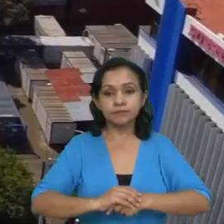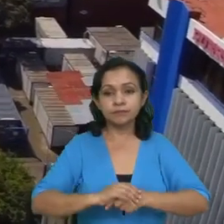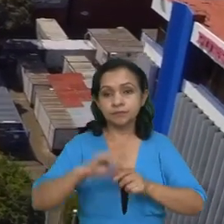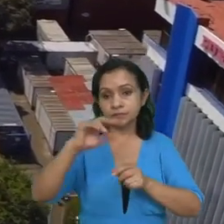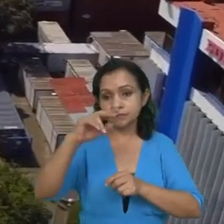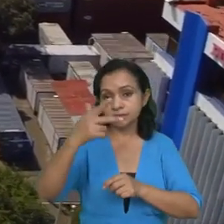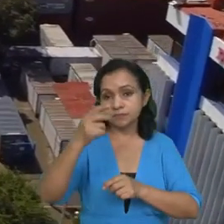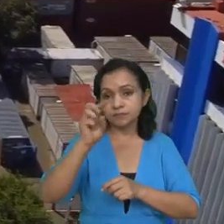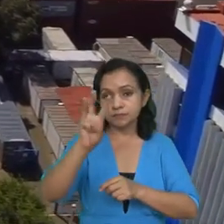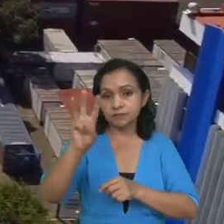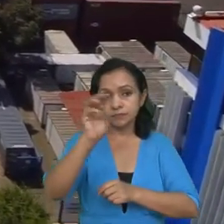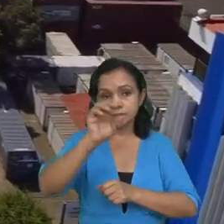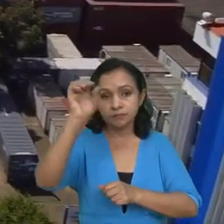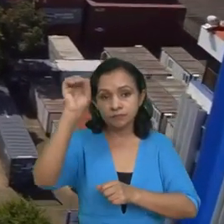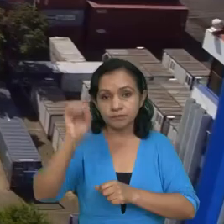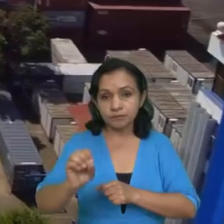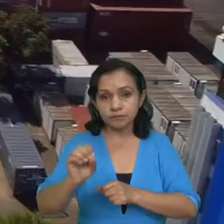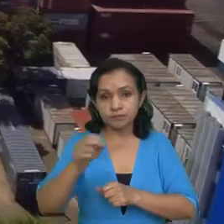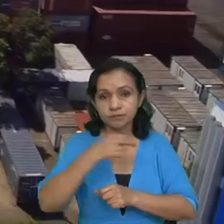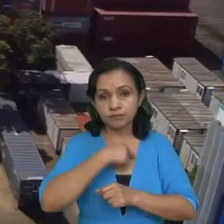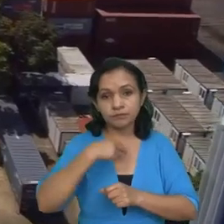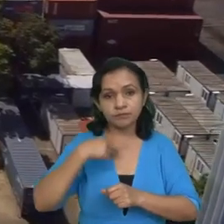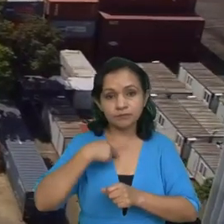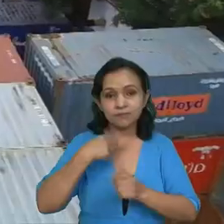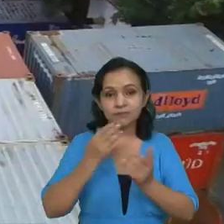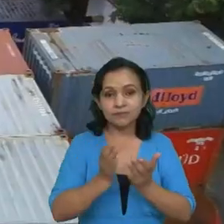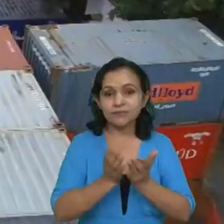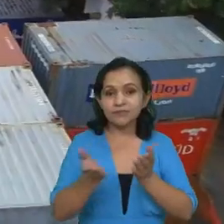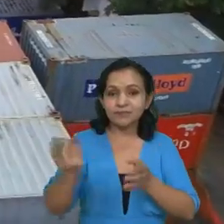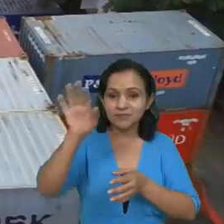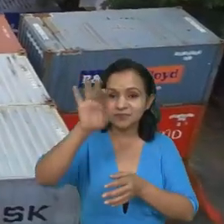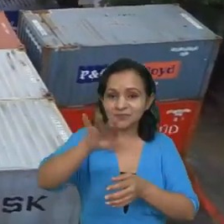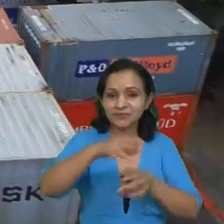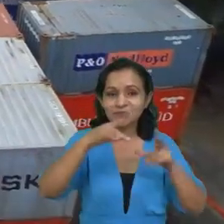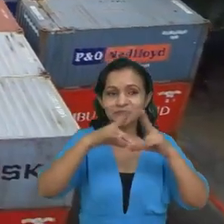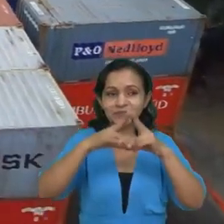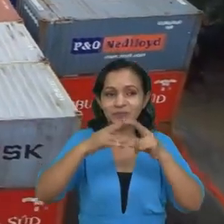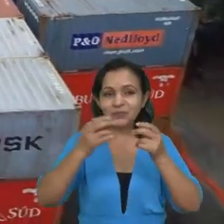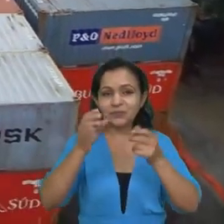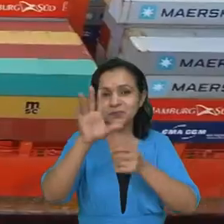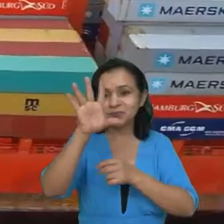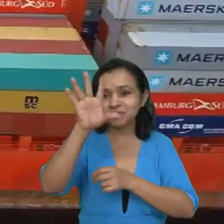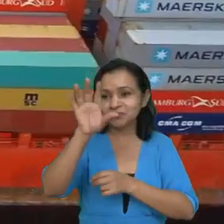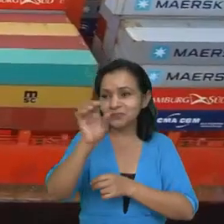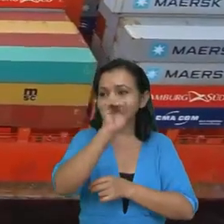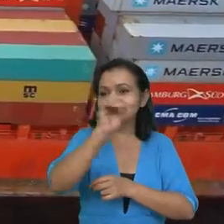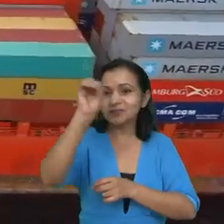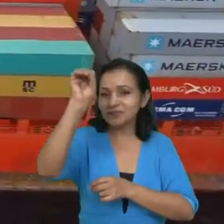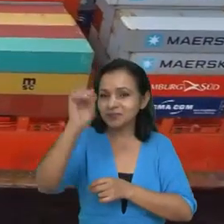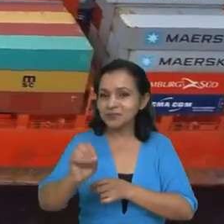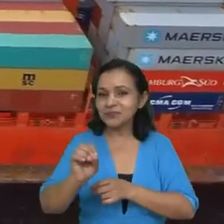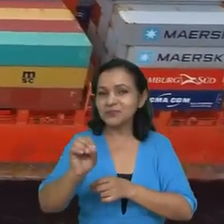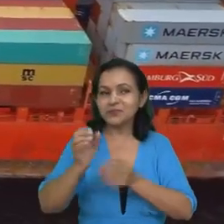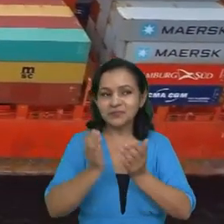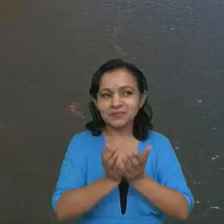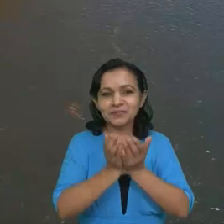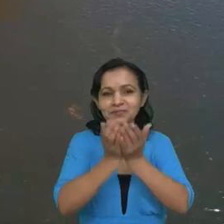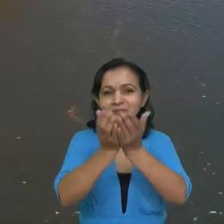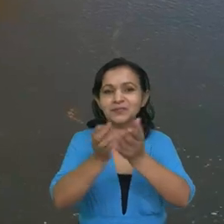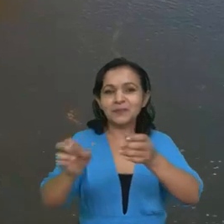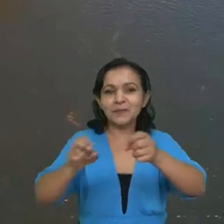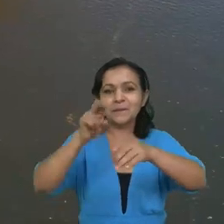83 por ciento de la mercancía que entran y salen por el mar en nicaragua un 50 por ciento se hace por los puertos nacionales